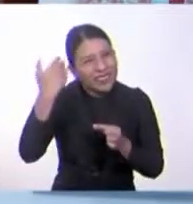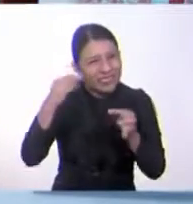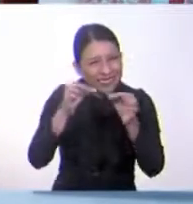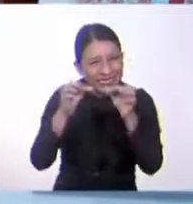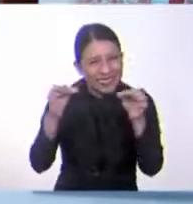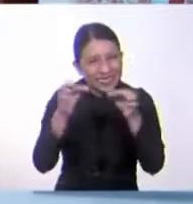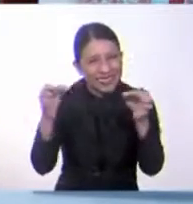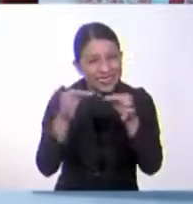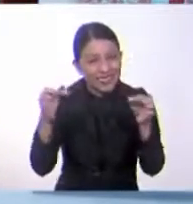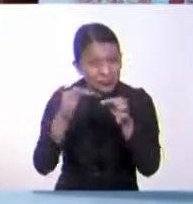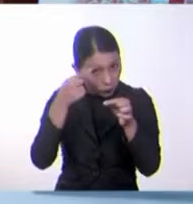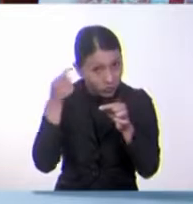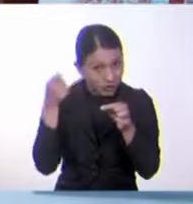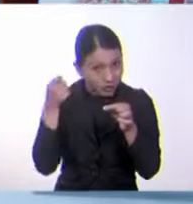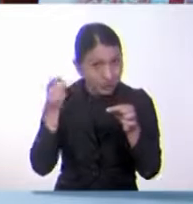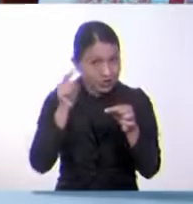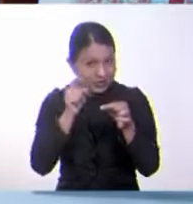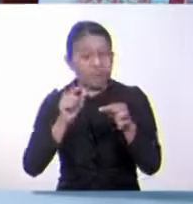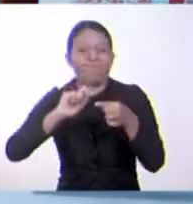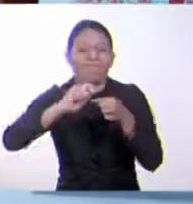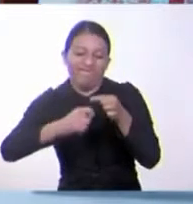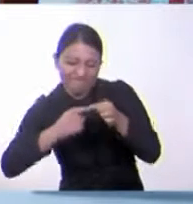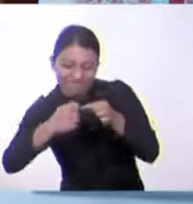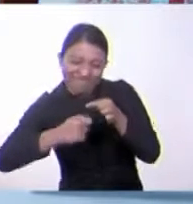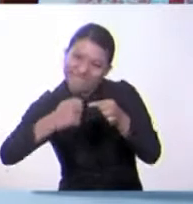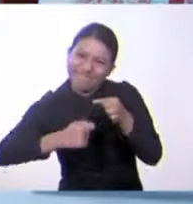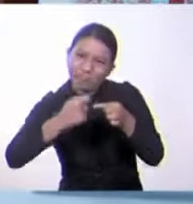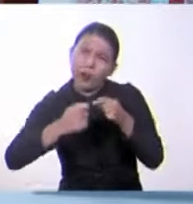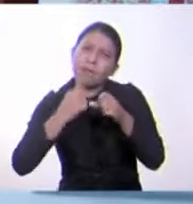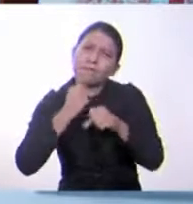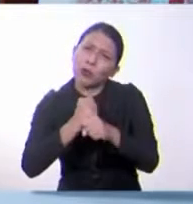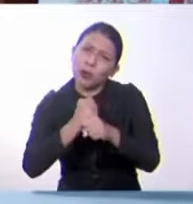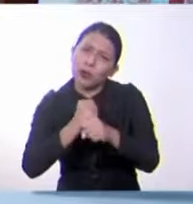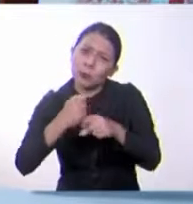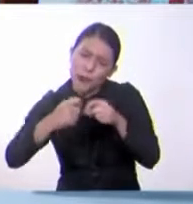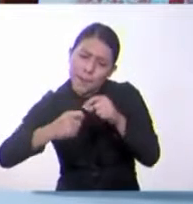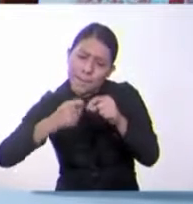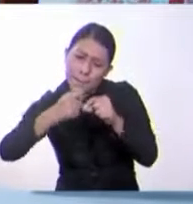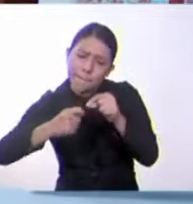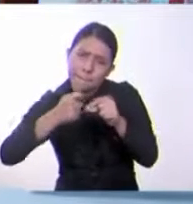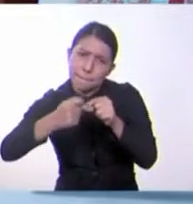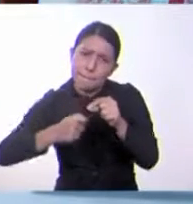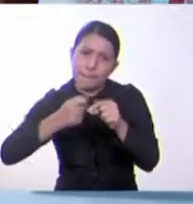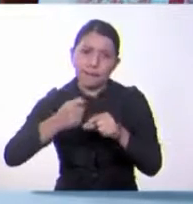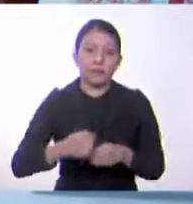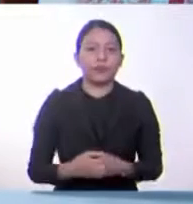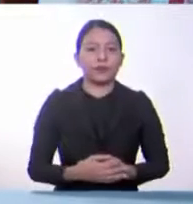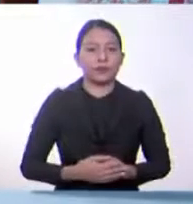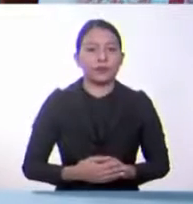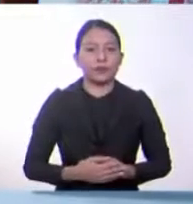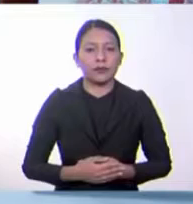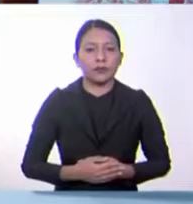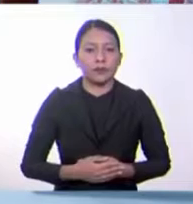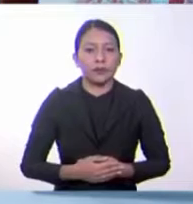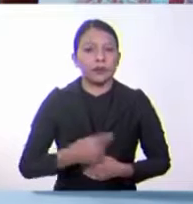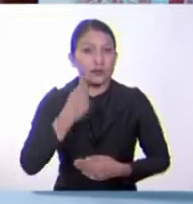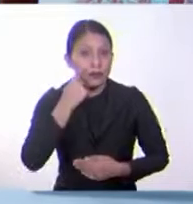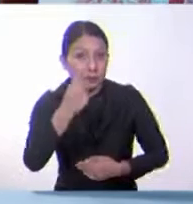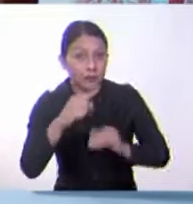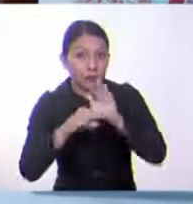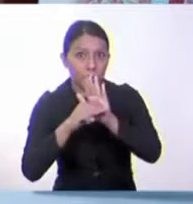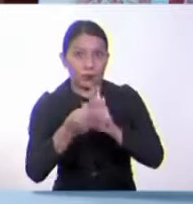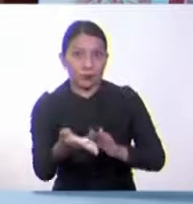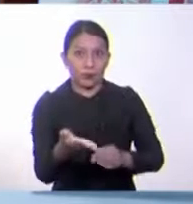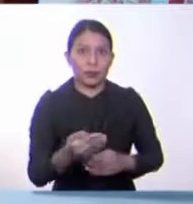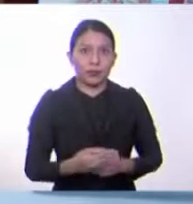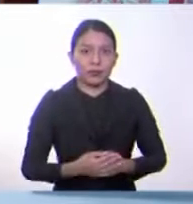la vejiga que cortamos vamos a amarrarlo así. Lo pasamos la